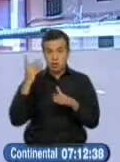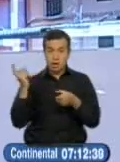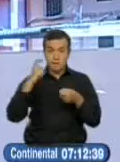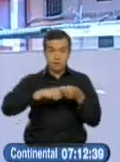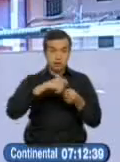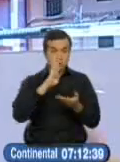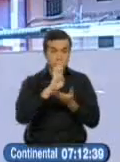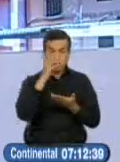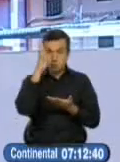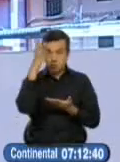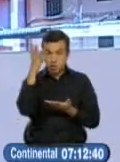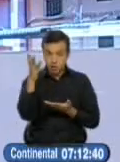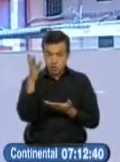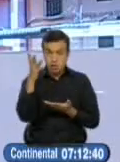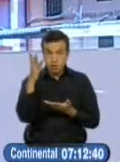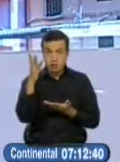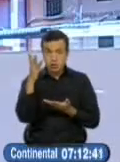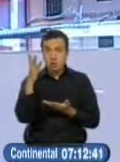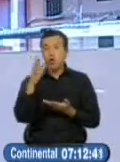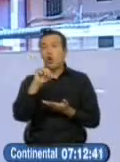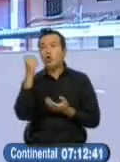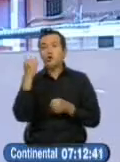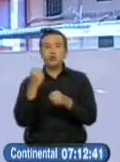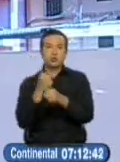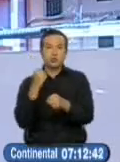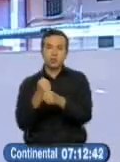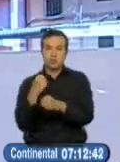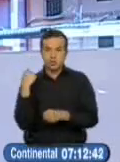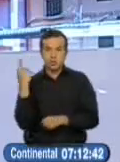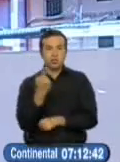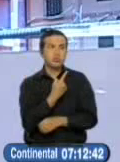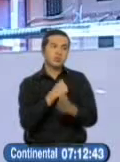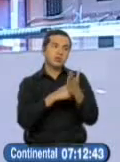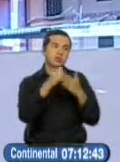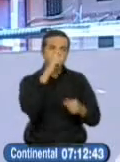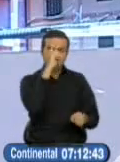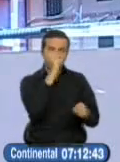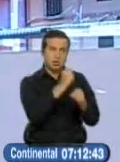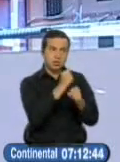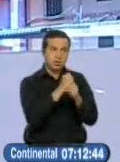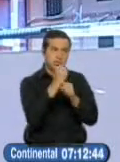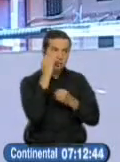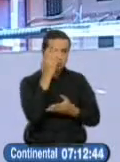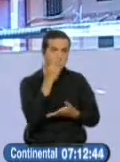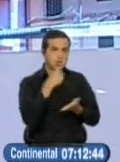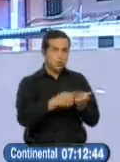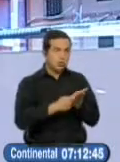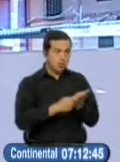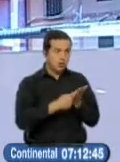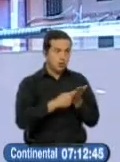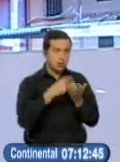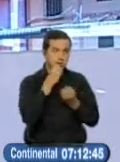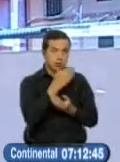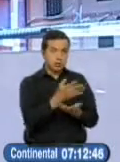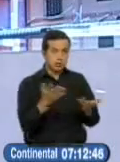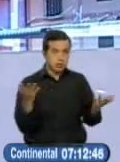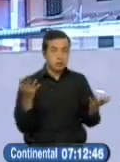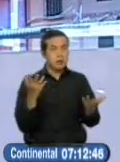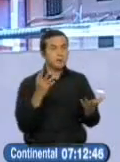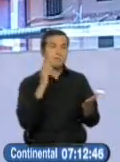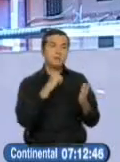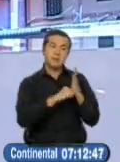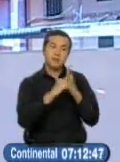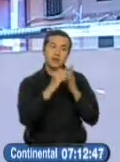afiliados al IES, es decir, es informal. Eso es lo que nosotros le hemos dicho al ministro de Trabajo en nuestra reunión hace pocas semanas. Le hemos dicho,